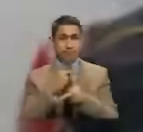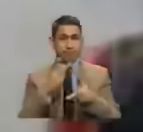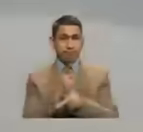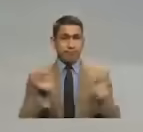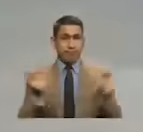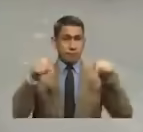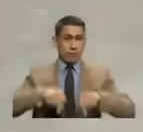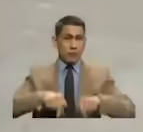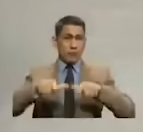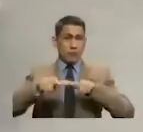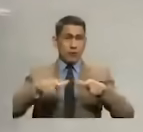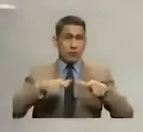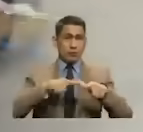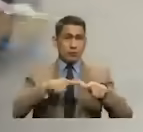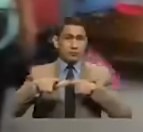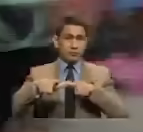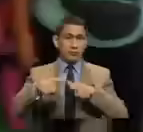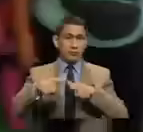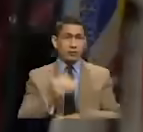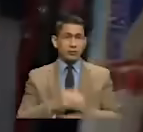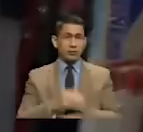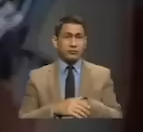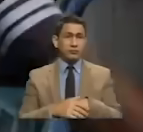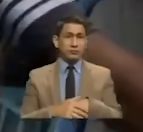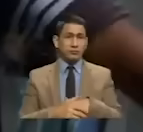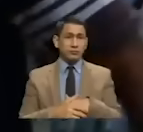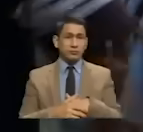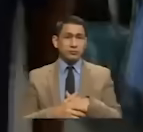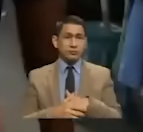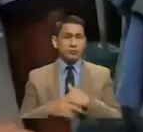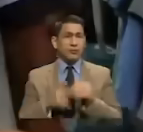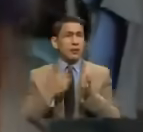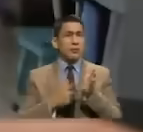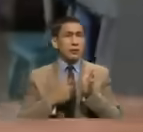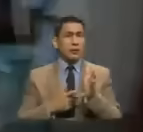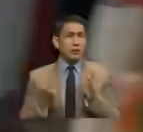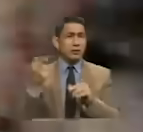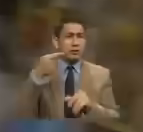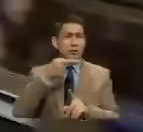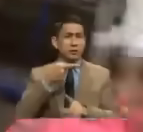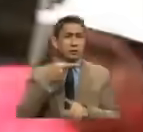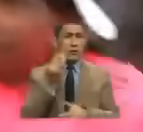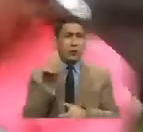Aquí nos hacemos presentes, entra el otro, aquí mi hermano. ¿Qué le pasó al joven?